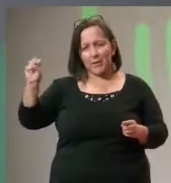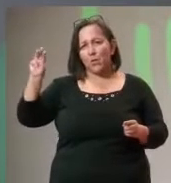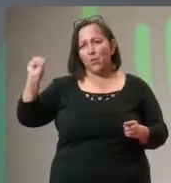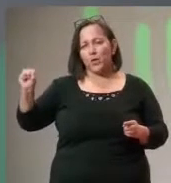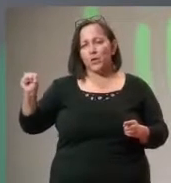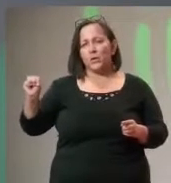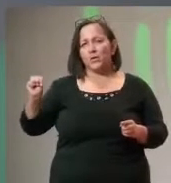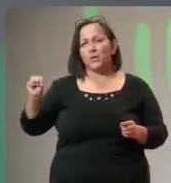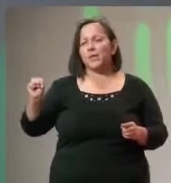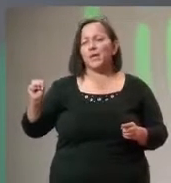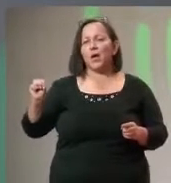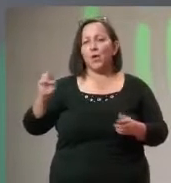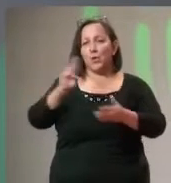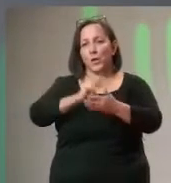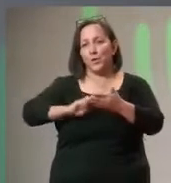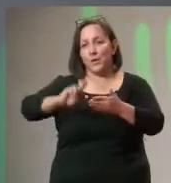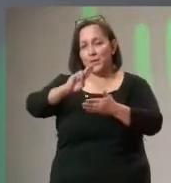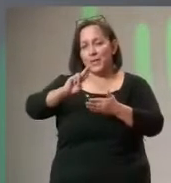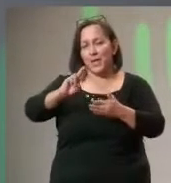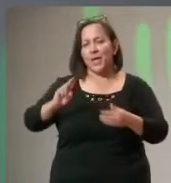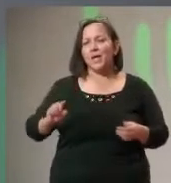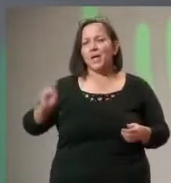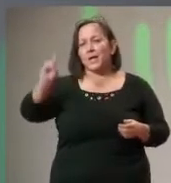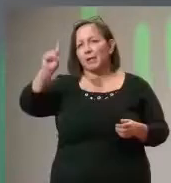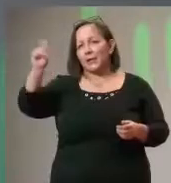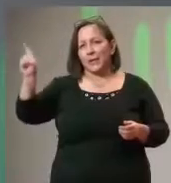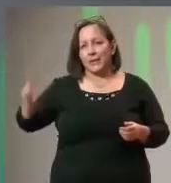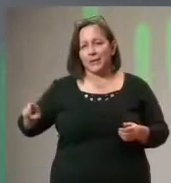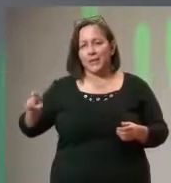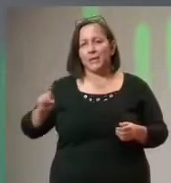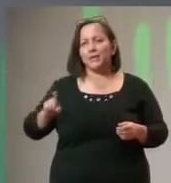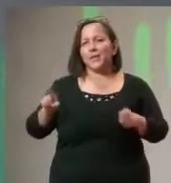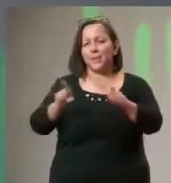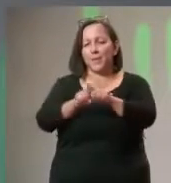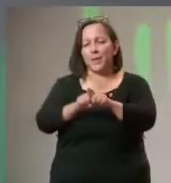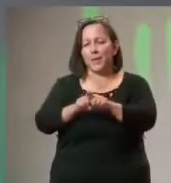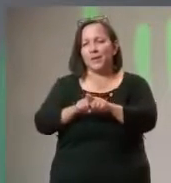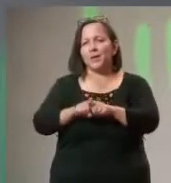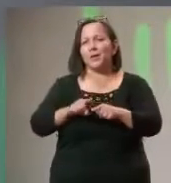Universidad de Texas Arlington, quien nos va a compartir esta segunda conferencia.